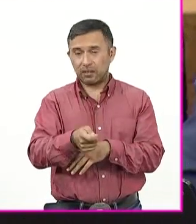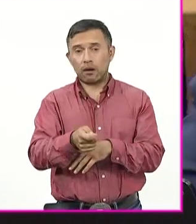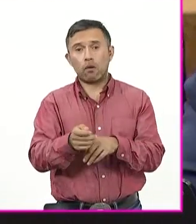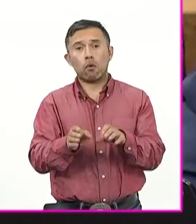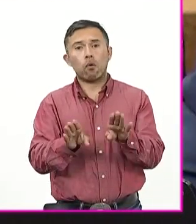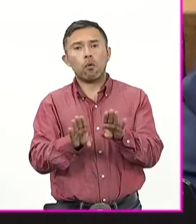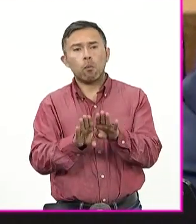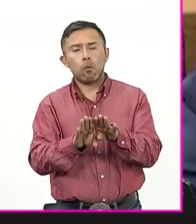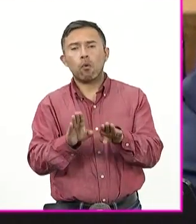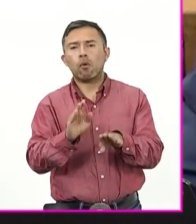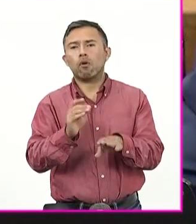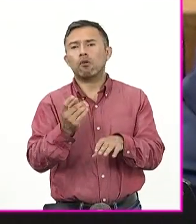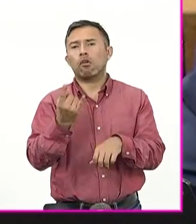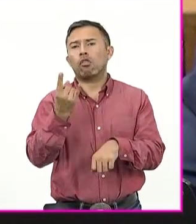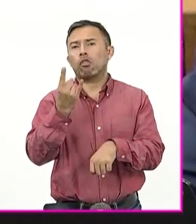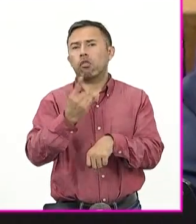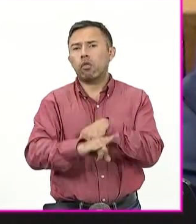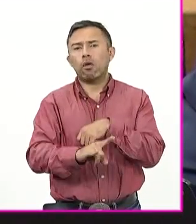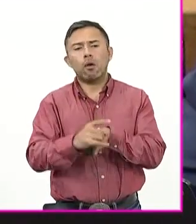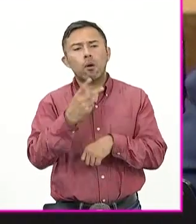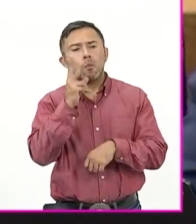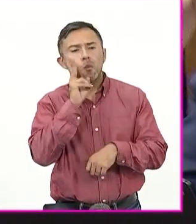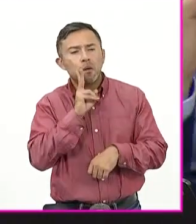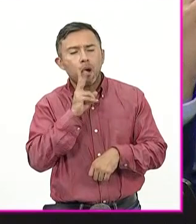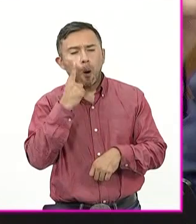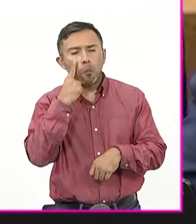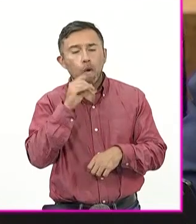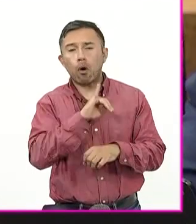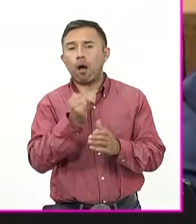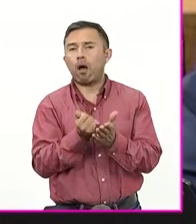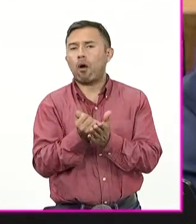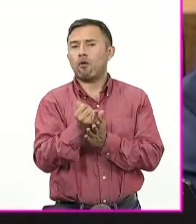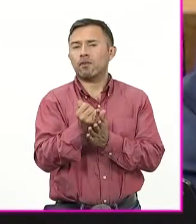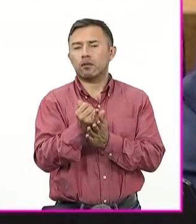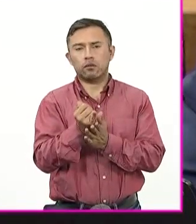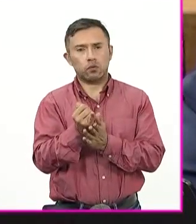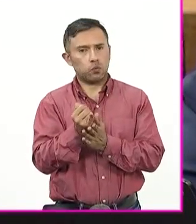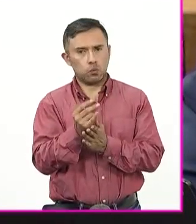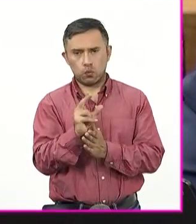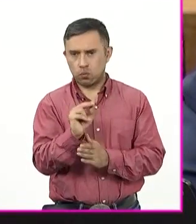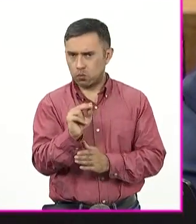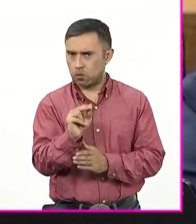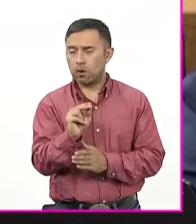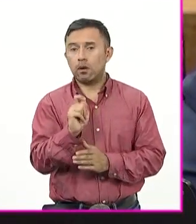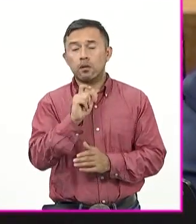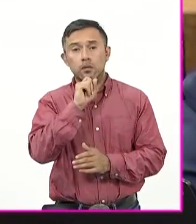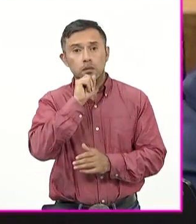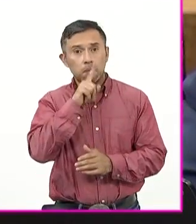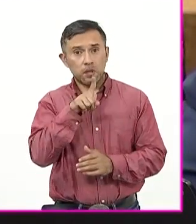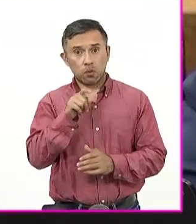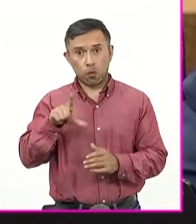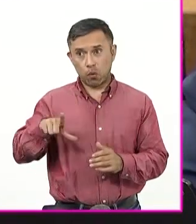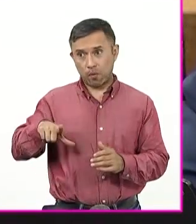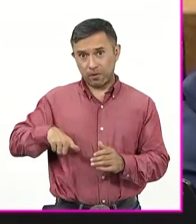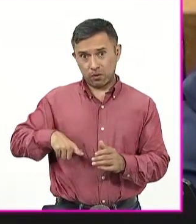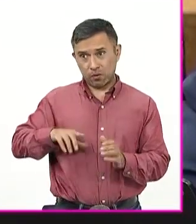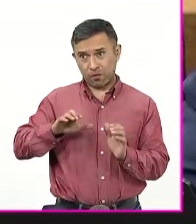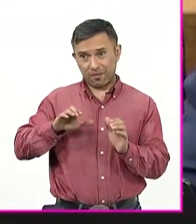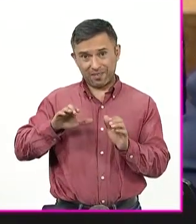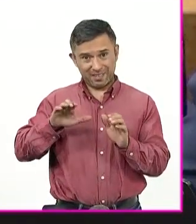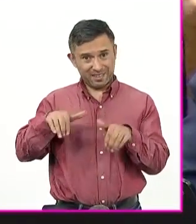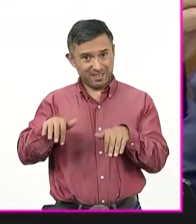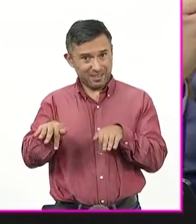irregularidad manifiesta o comprobada, y mucho menos responsabilidad de servidor público.